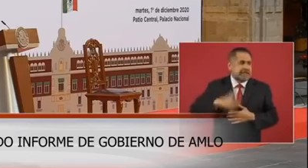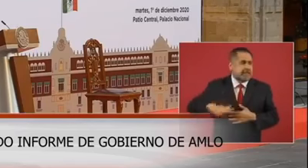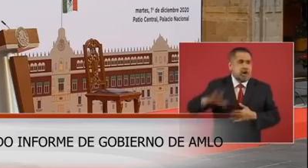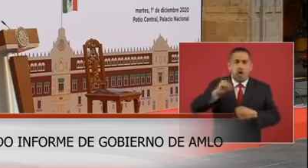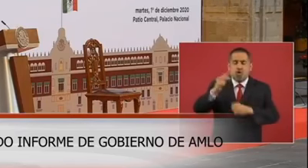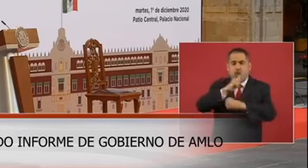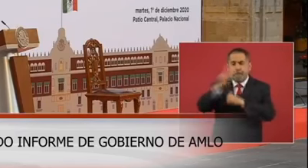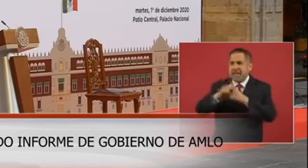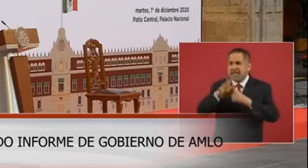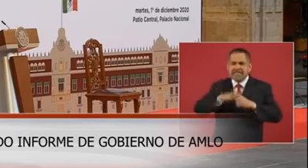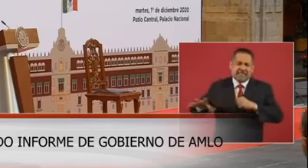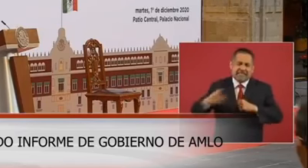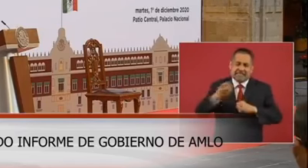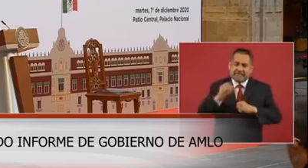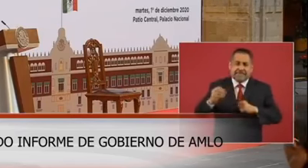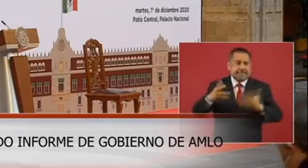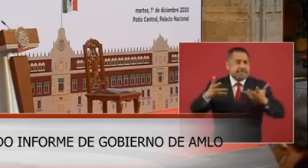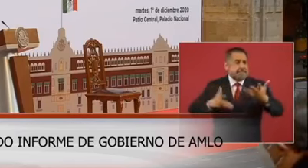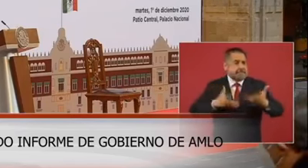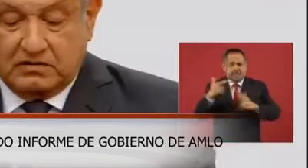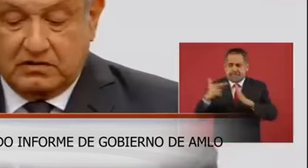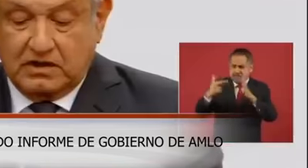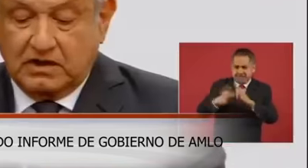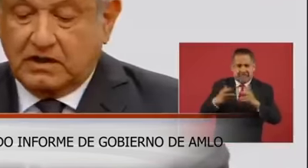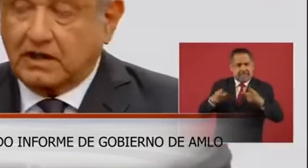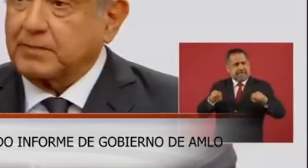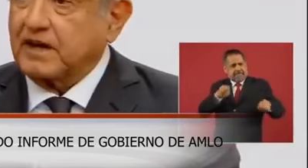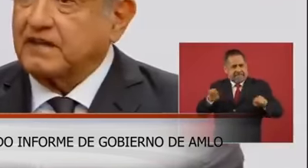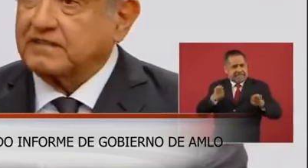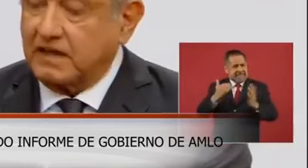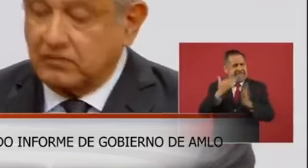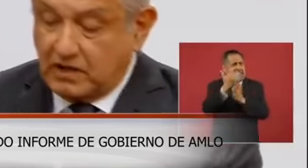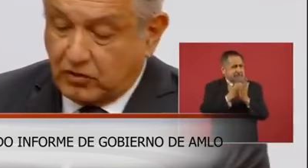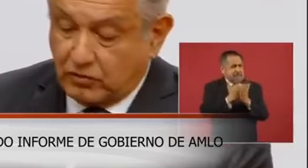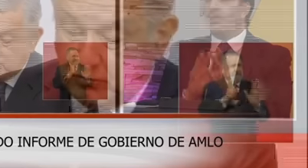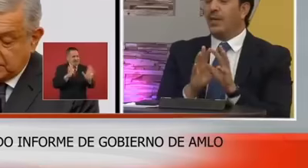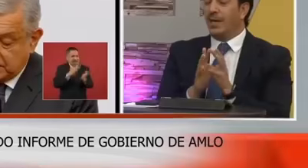una crisis como la que estamos viviendo.